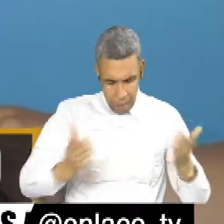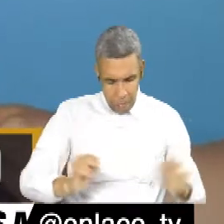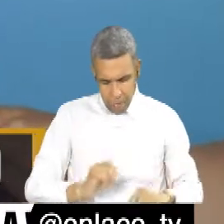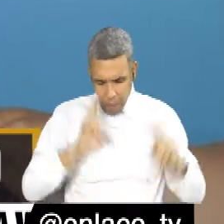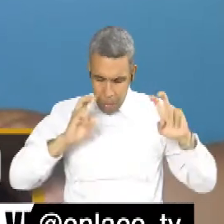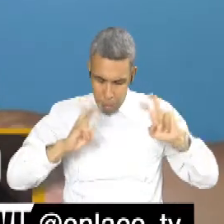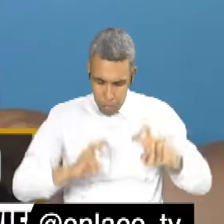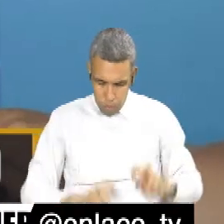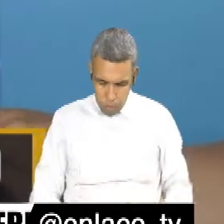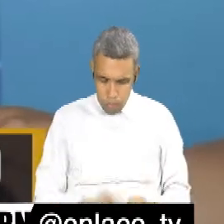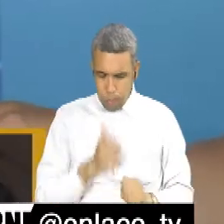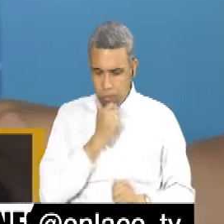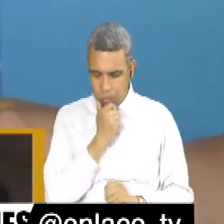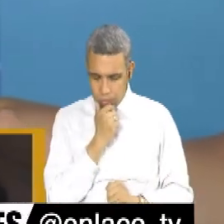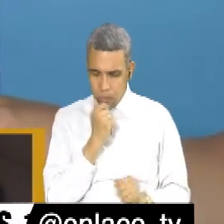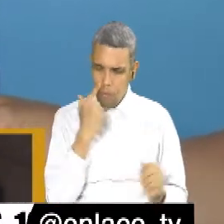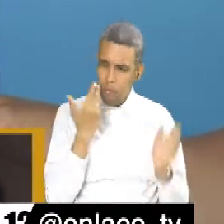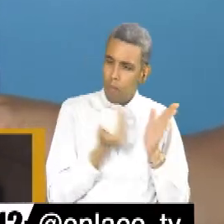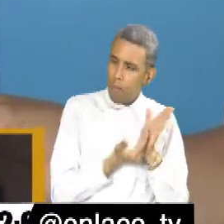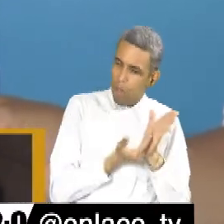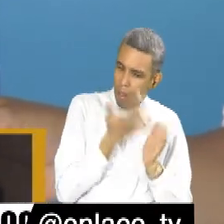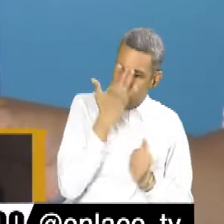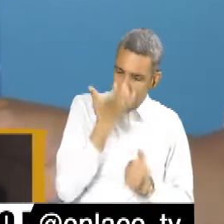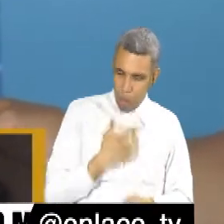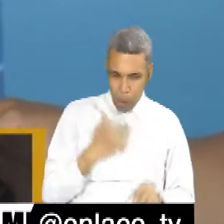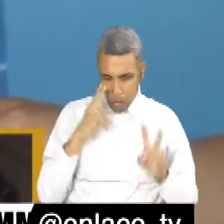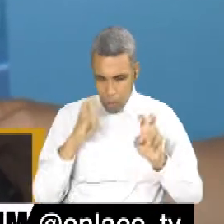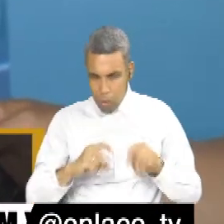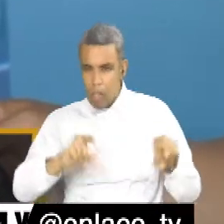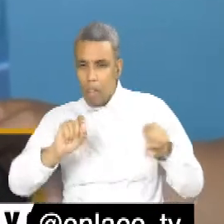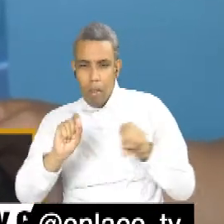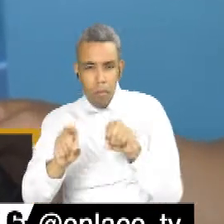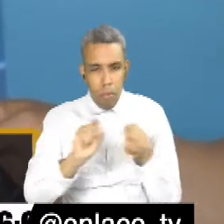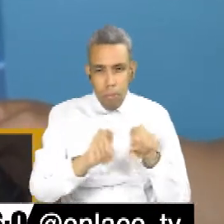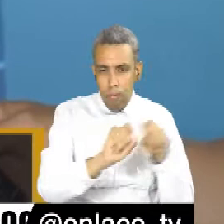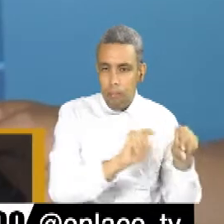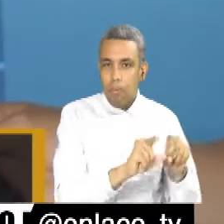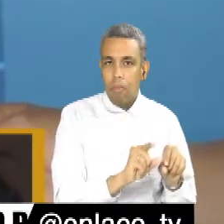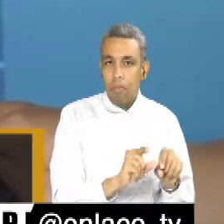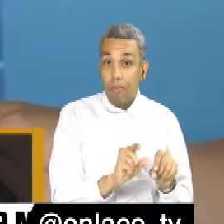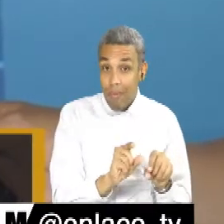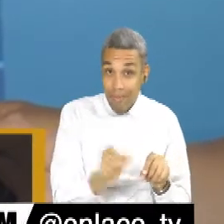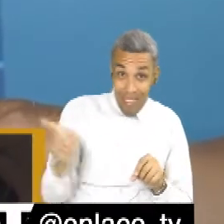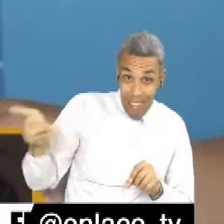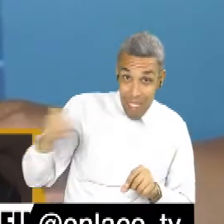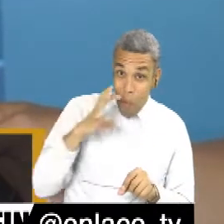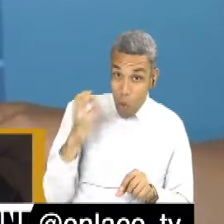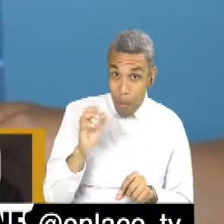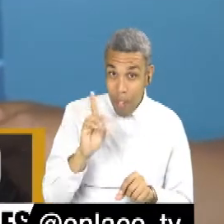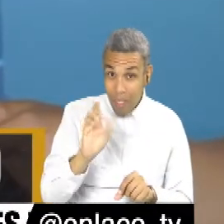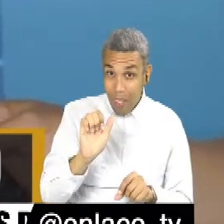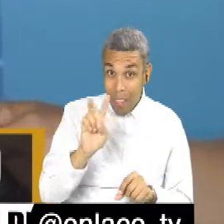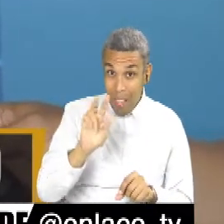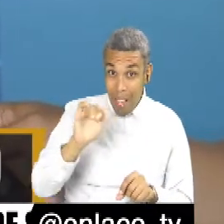Crespo, y se ha solicitado la revisión de ese caso. Nosotros